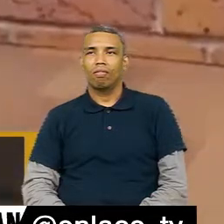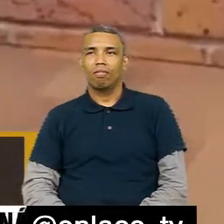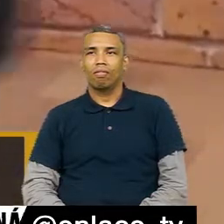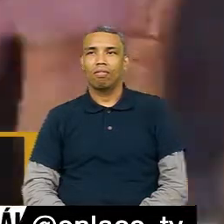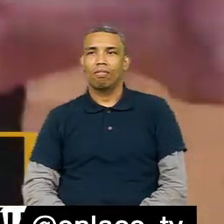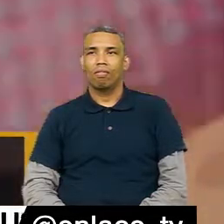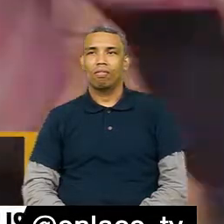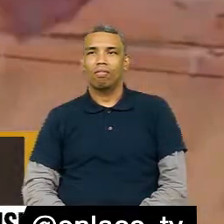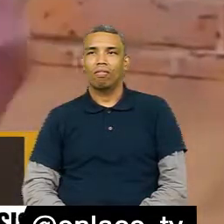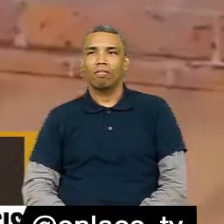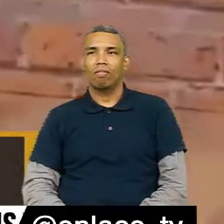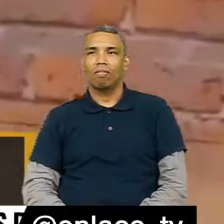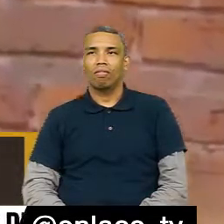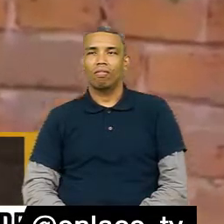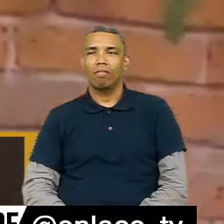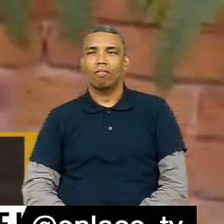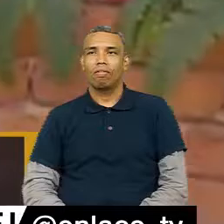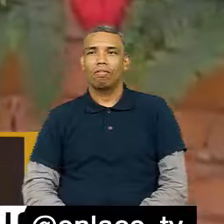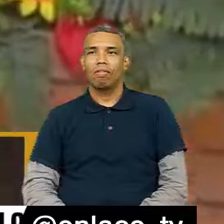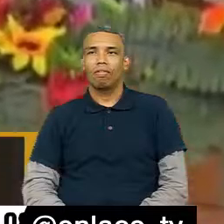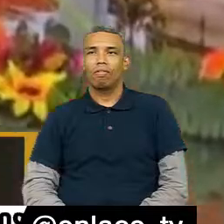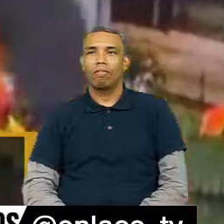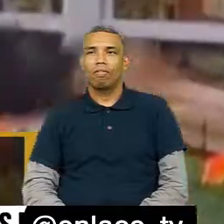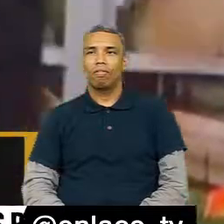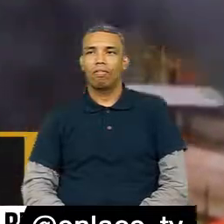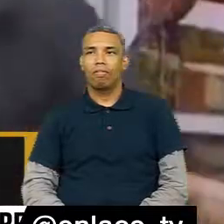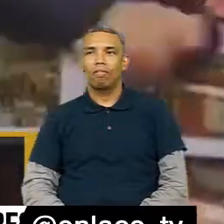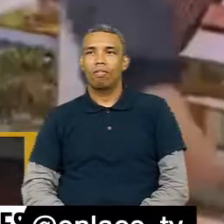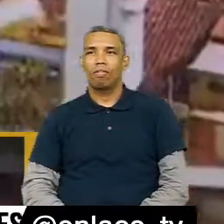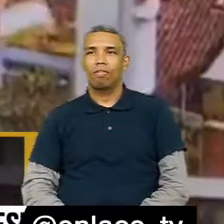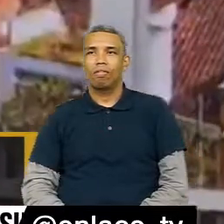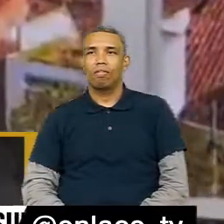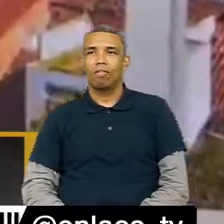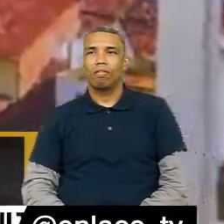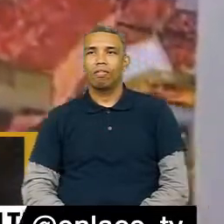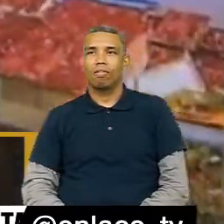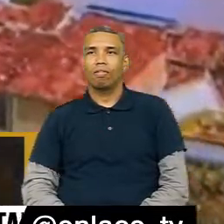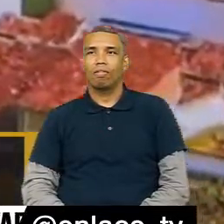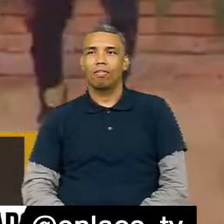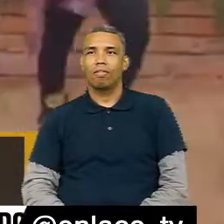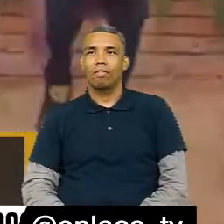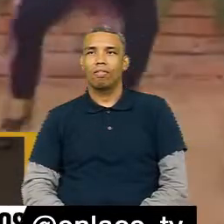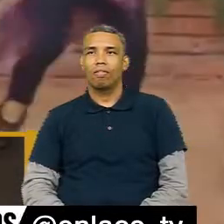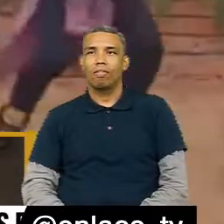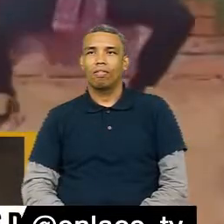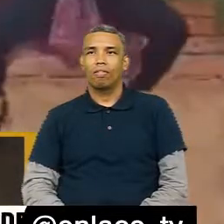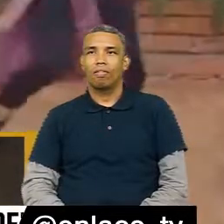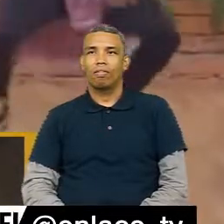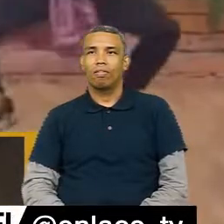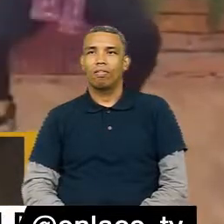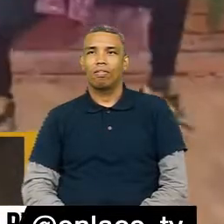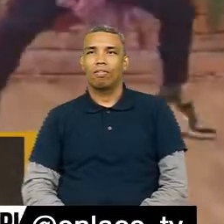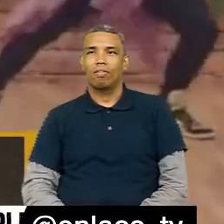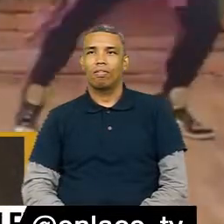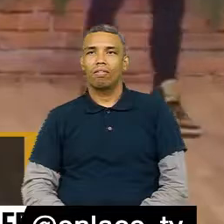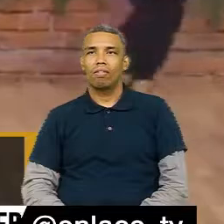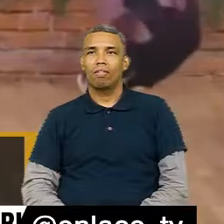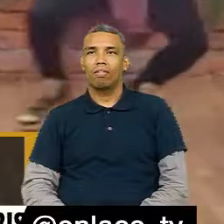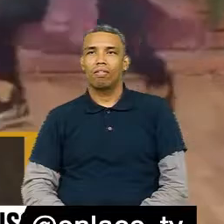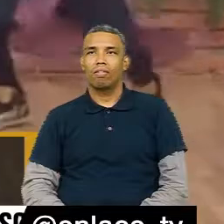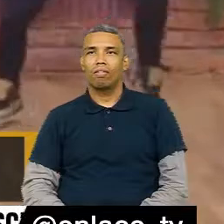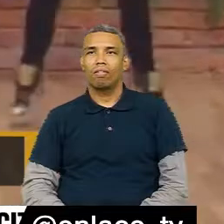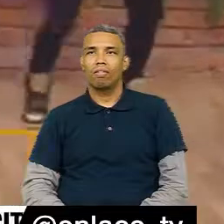que tenemos. Es nuestro secreto, nuestra puerta al cielo, solo tú conoces todos